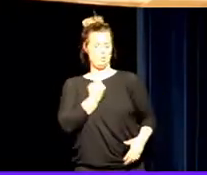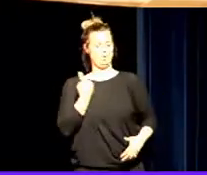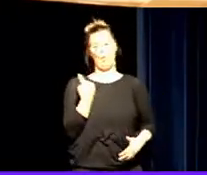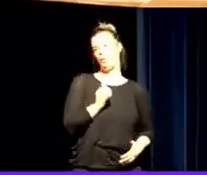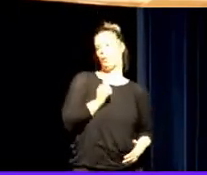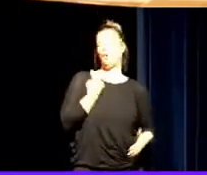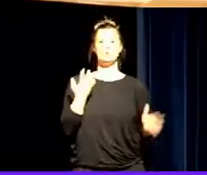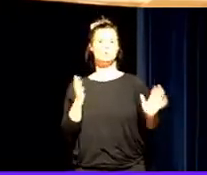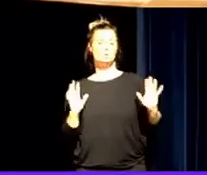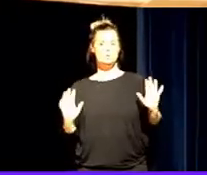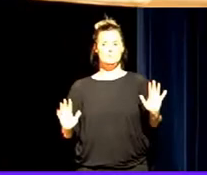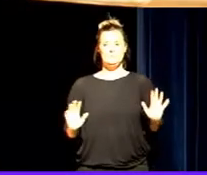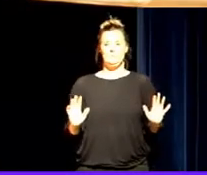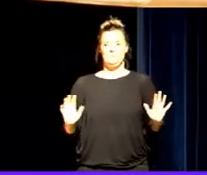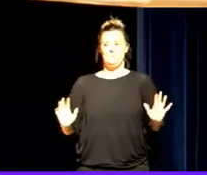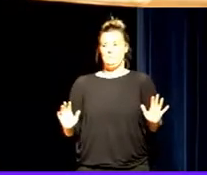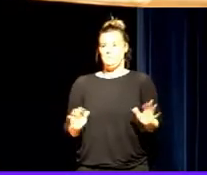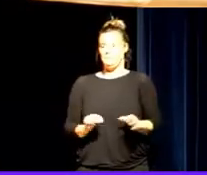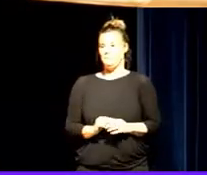mismos,